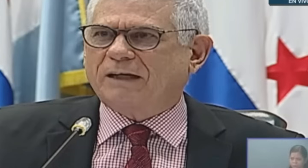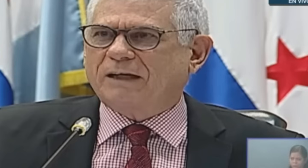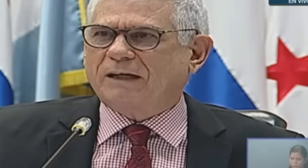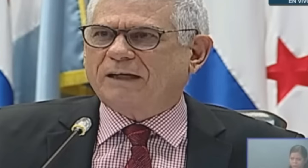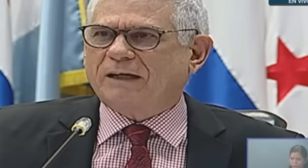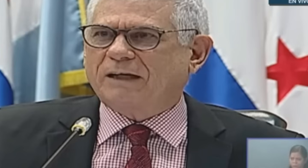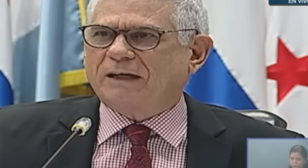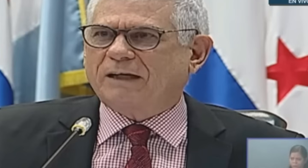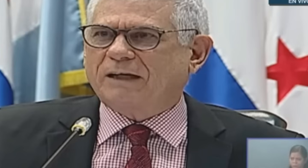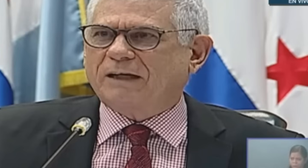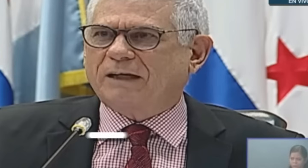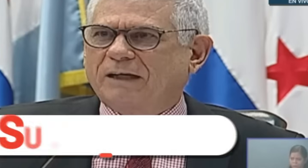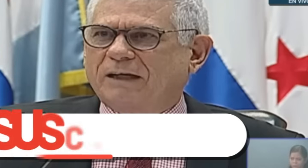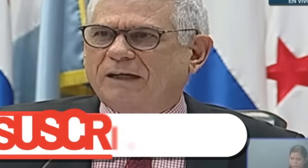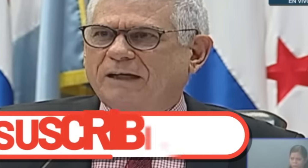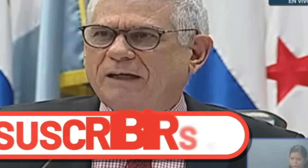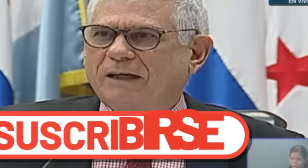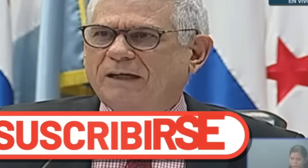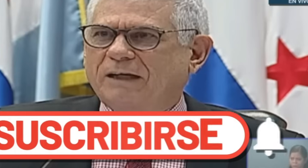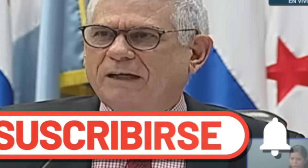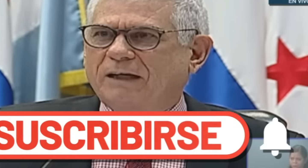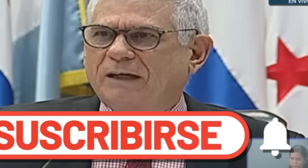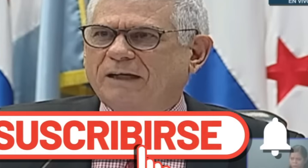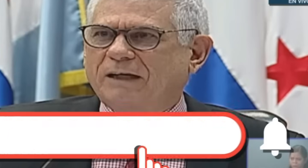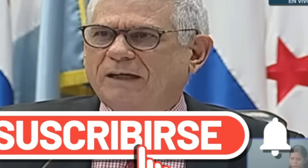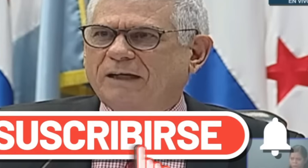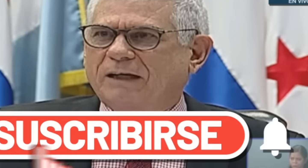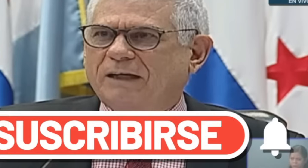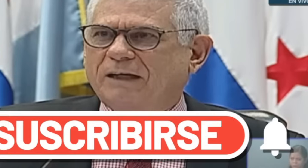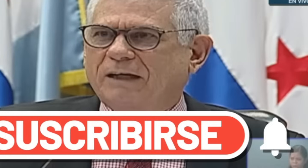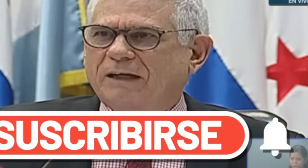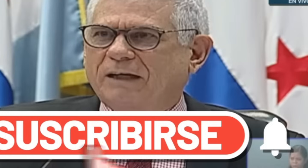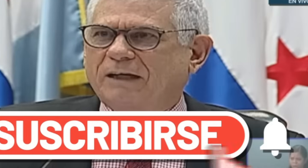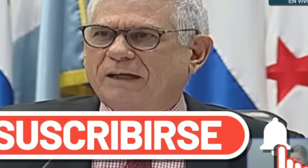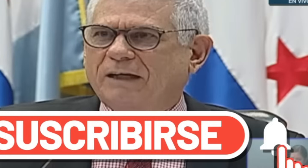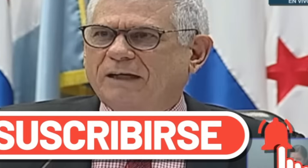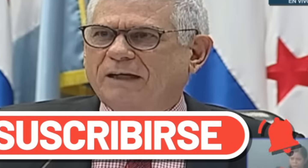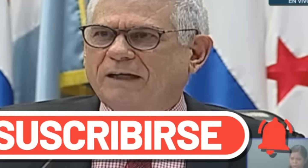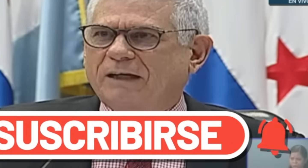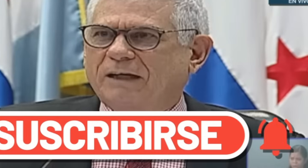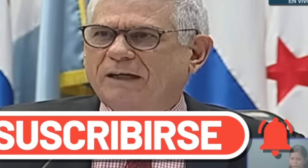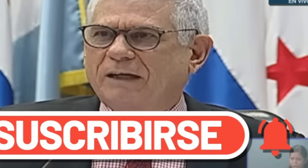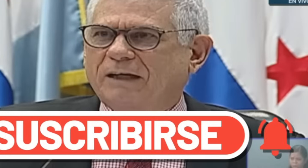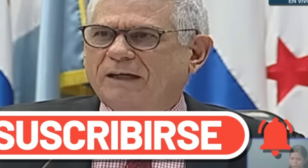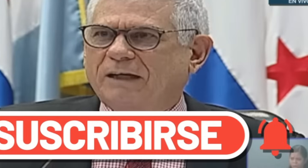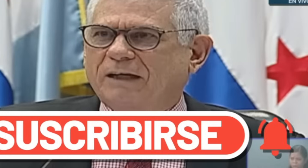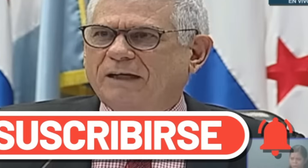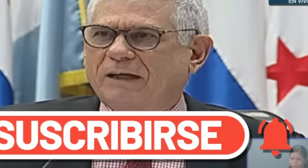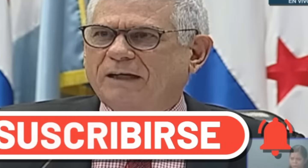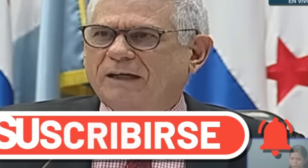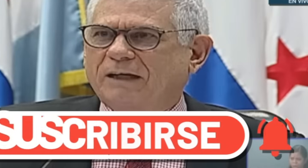llamo ya humillada okay pongan atención ya no voy a hablar de aquí para allá hasta el final y ustedes me dicen me ponen Aquí en los